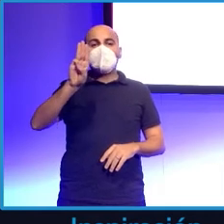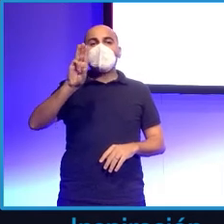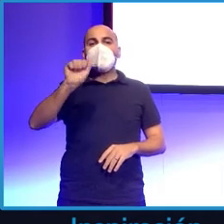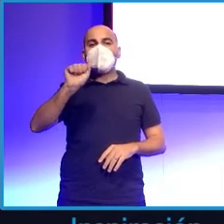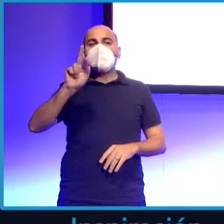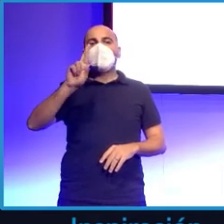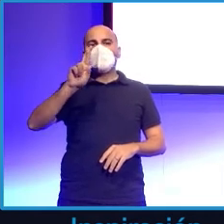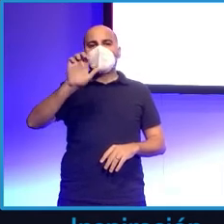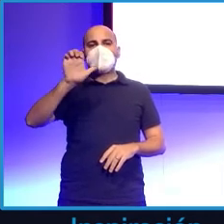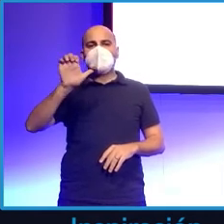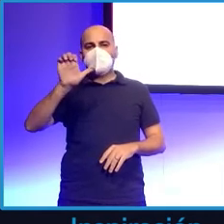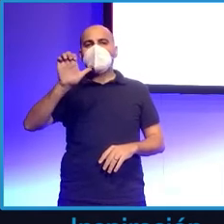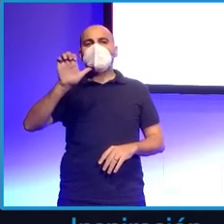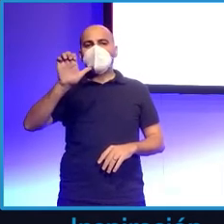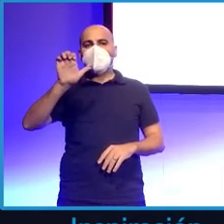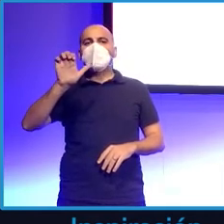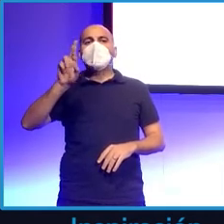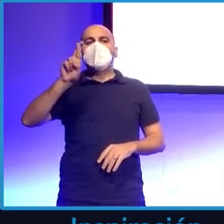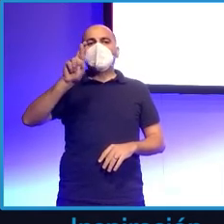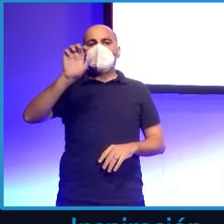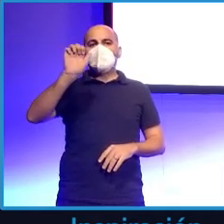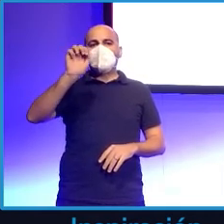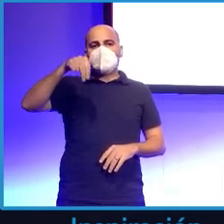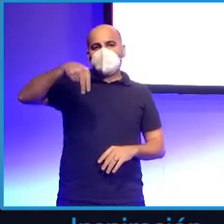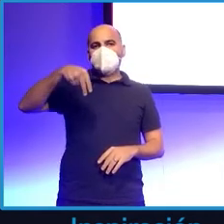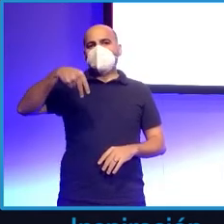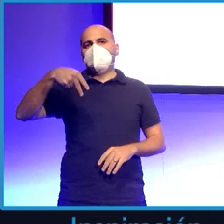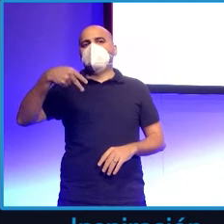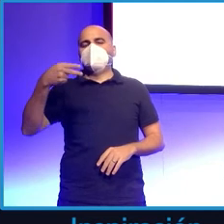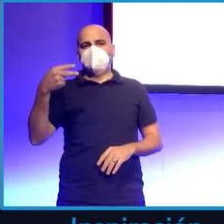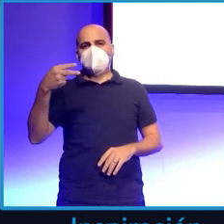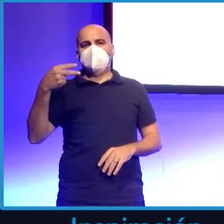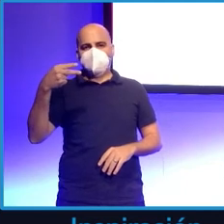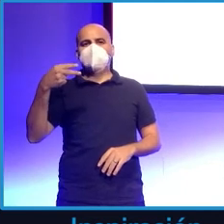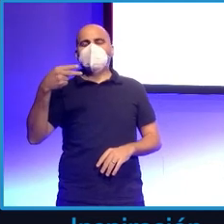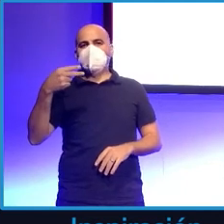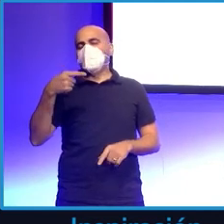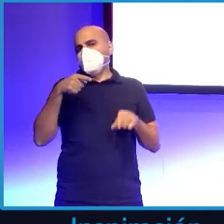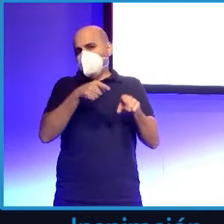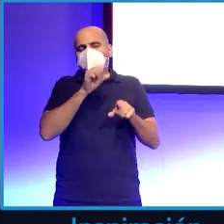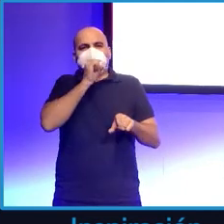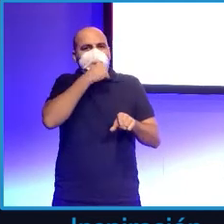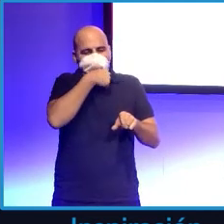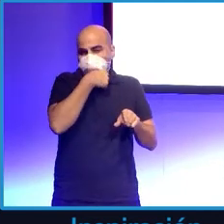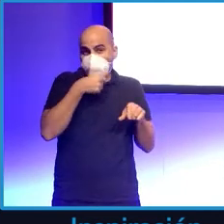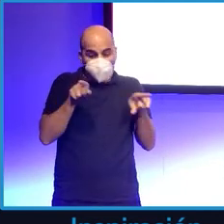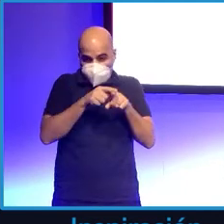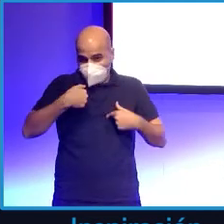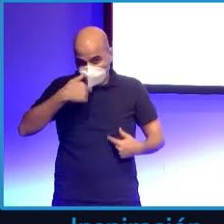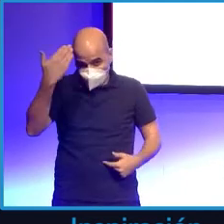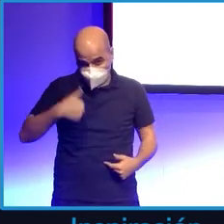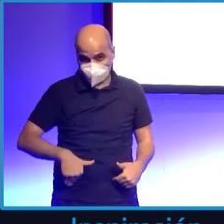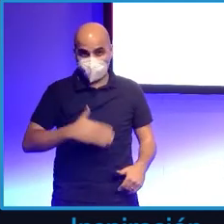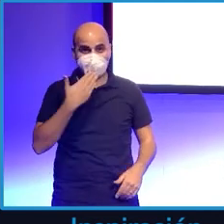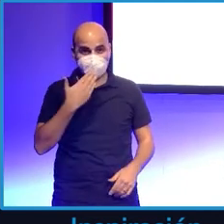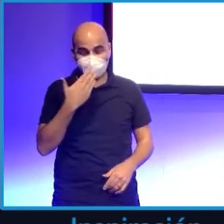visible es decir el que se acuerde de esto o sea tiene tantos años como yo o más ya nos empezamos a considerar un poco viejetes yo ya